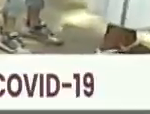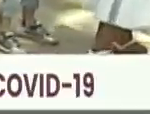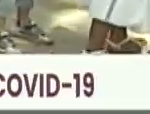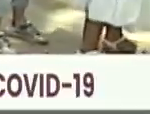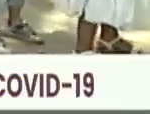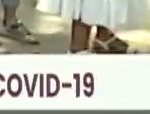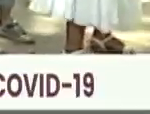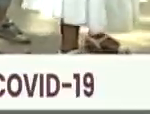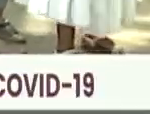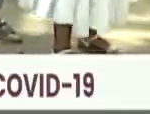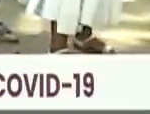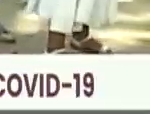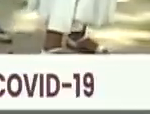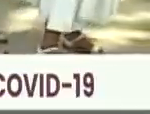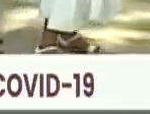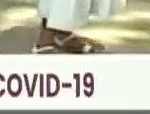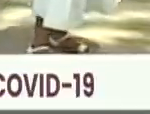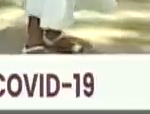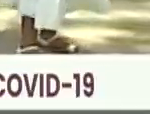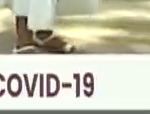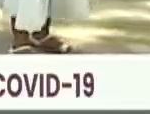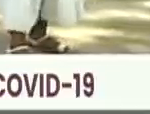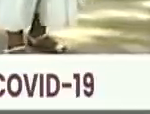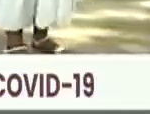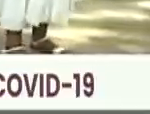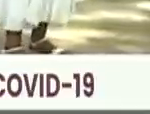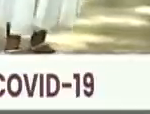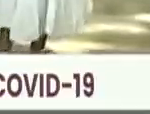porque con el pecho abierto.